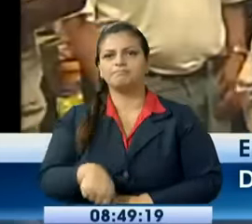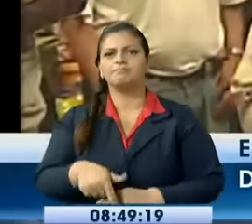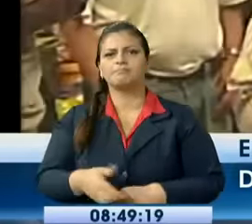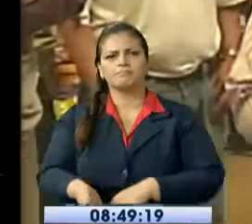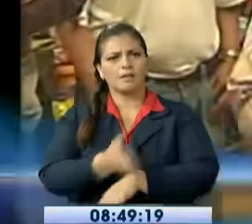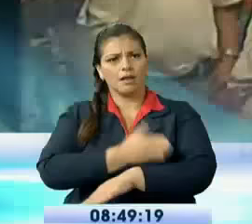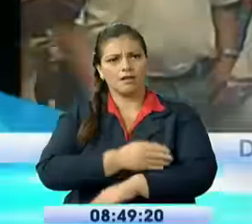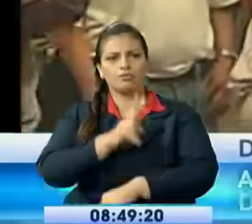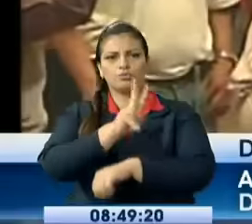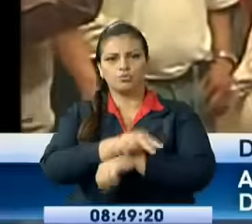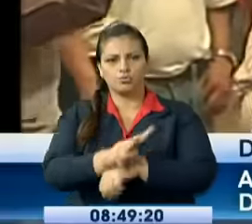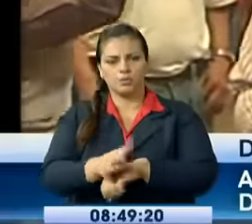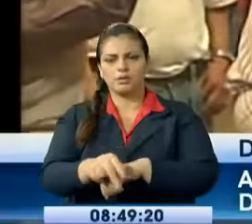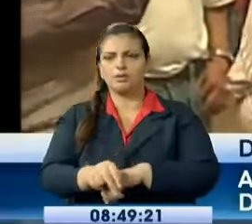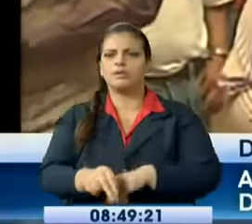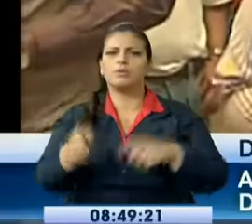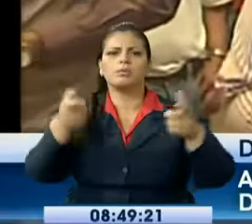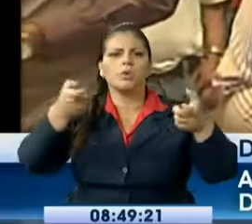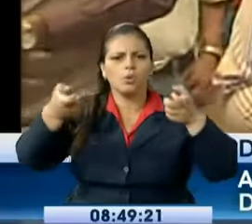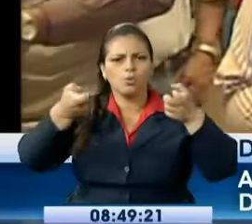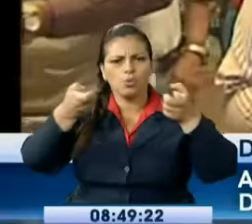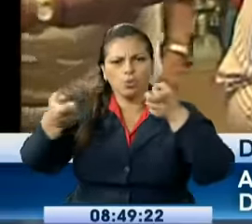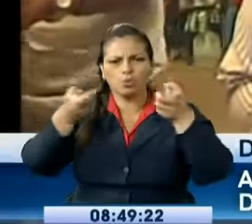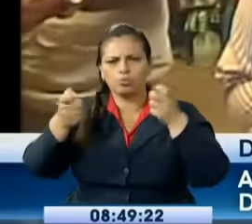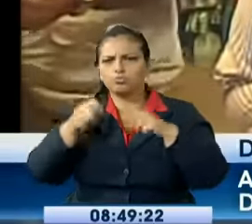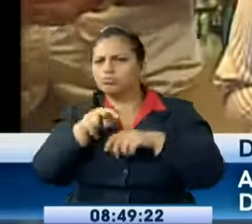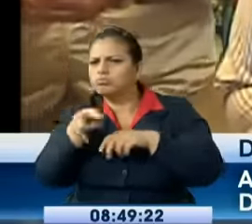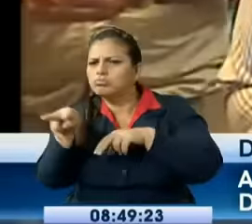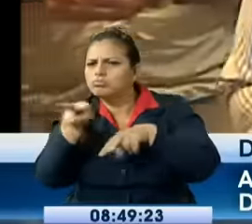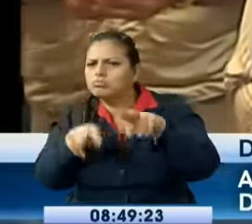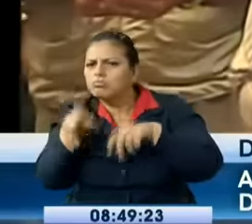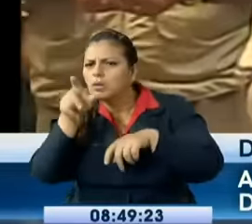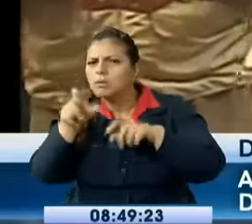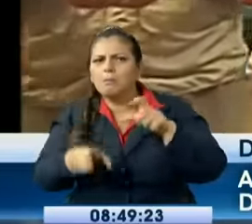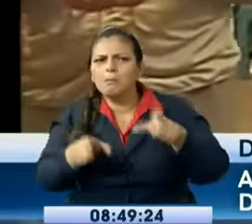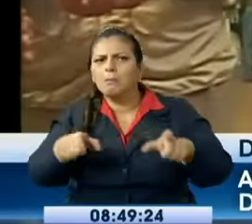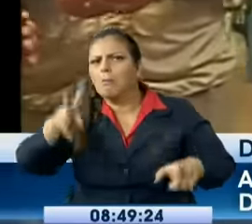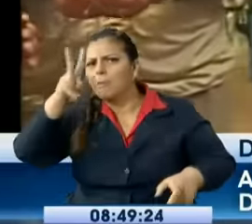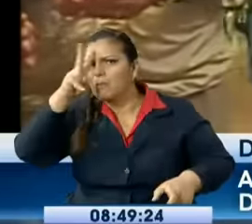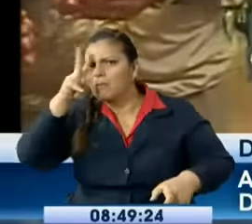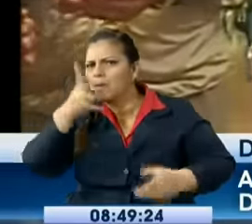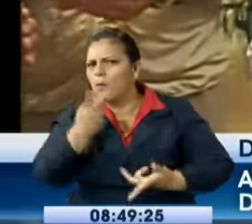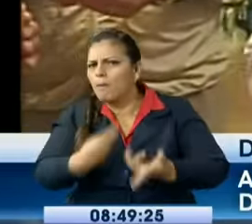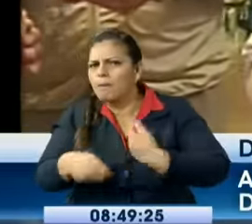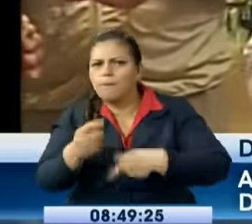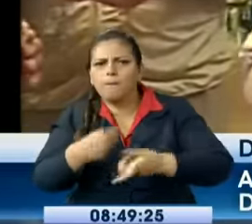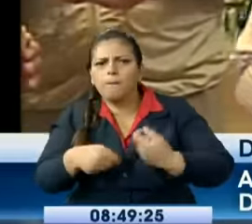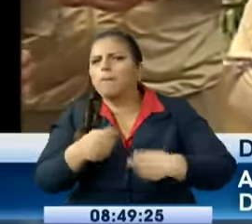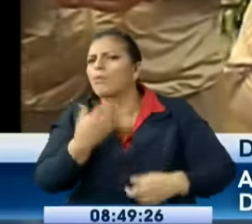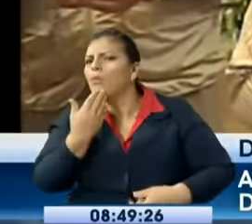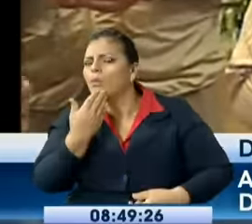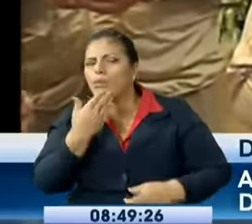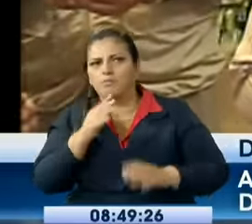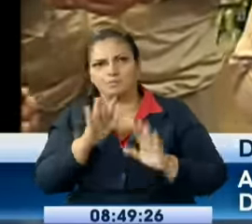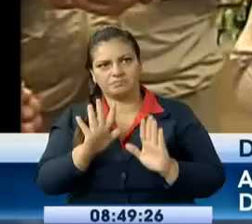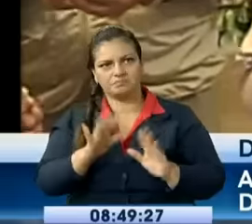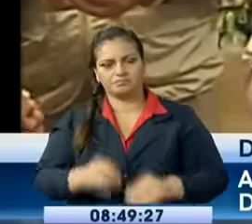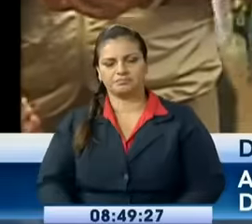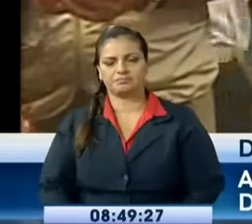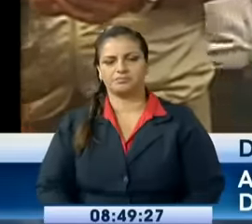la gobernación del Guayas a través de los comisarios de policía, y es que se han encontrado anomalías desafortunadamente.